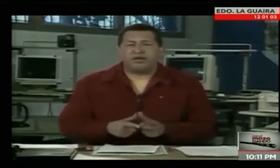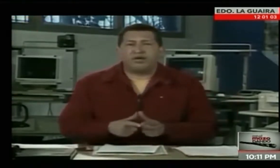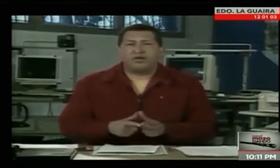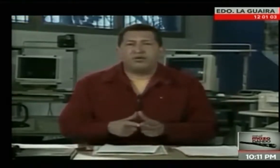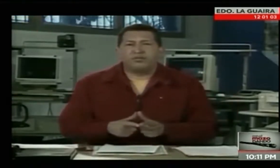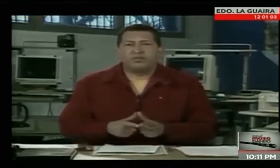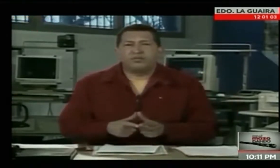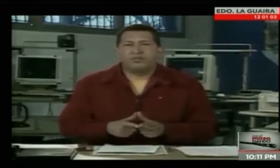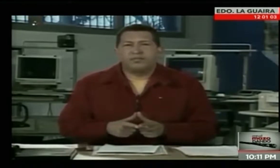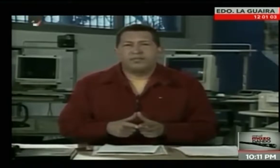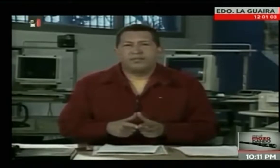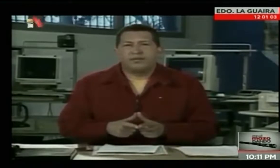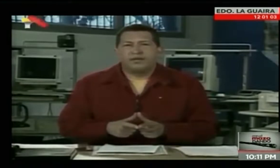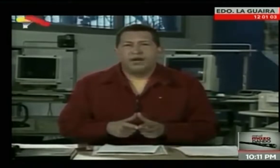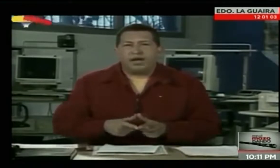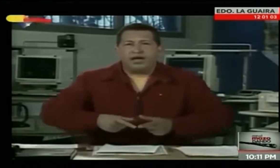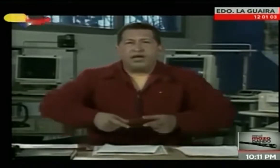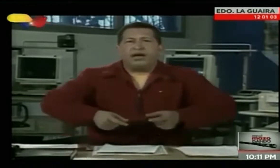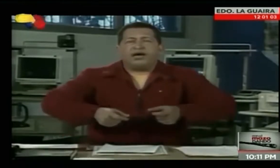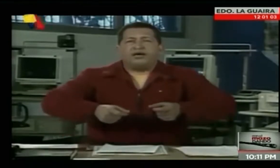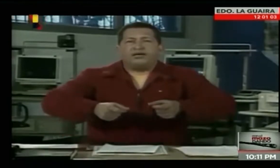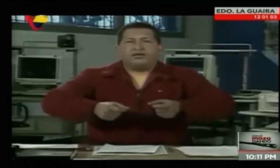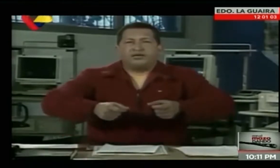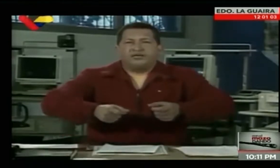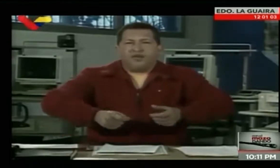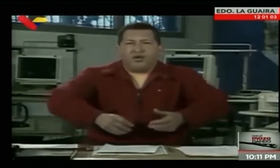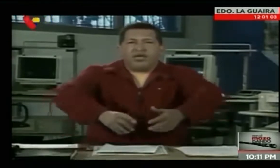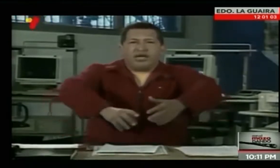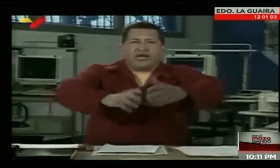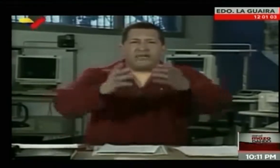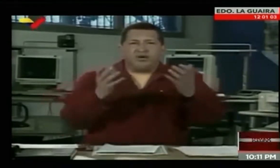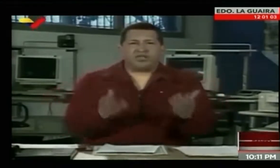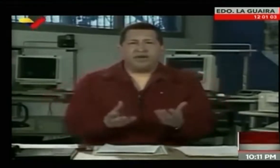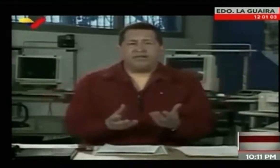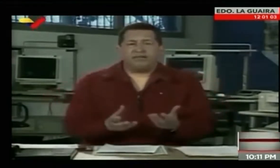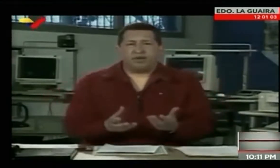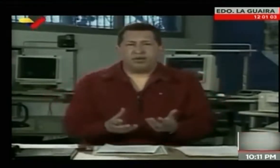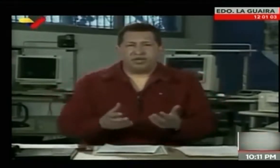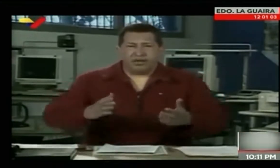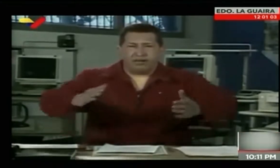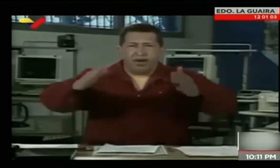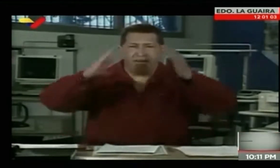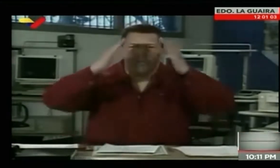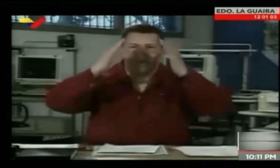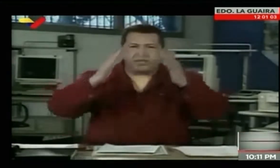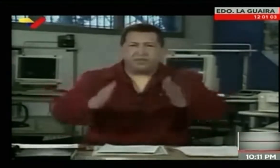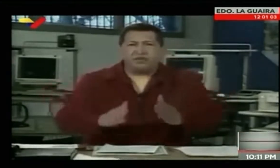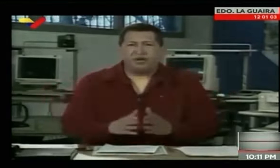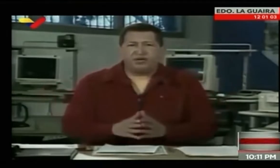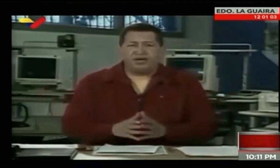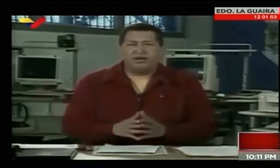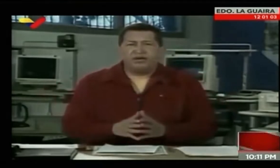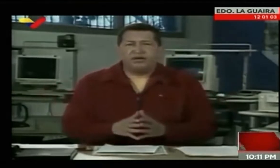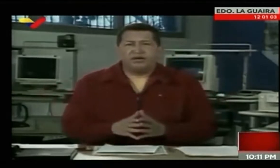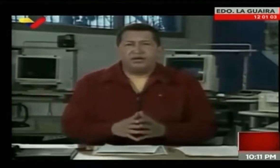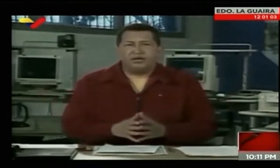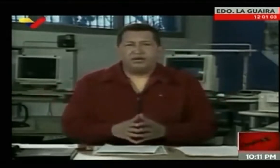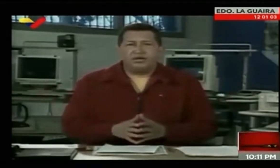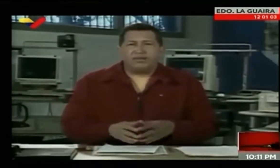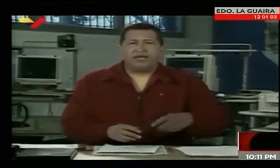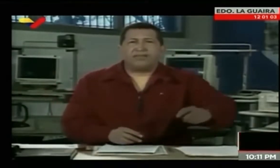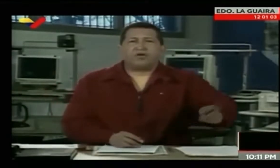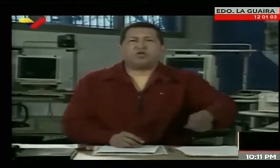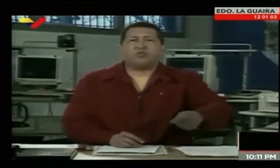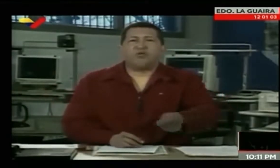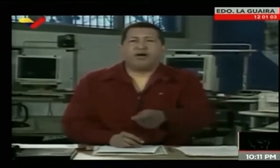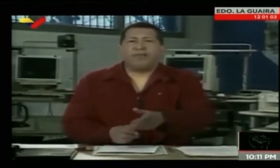en el Poliedro aquella figura tan hermosa producida por la mente de Simón Bolívar